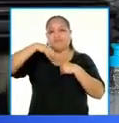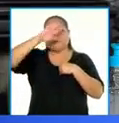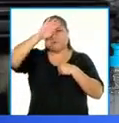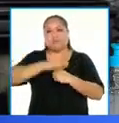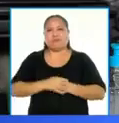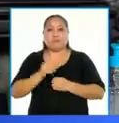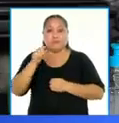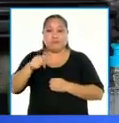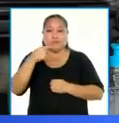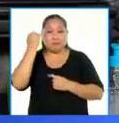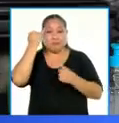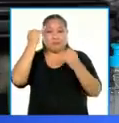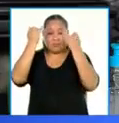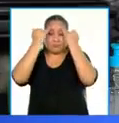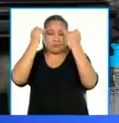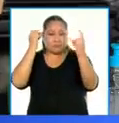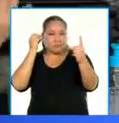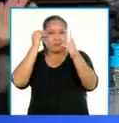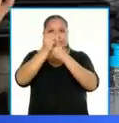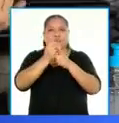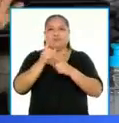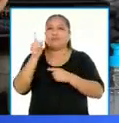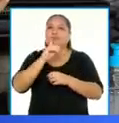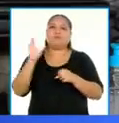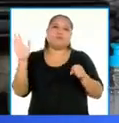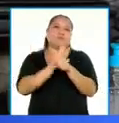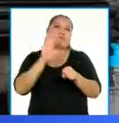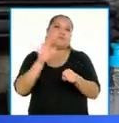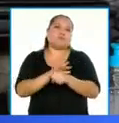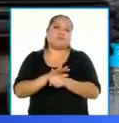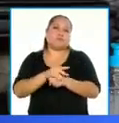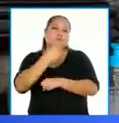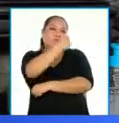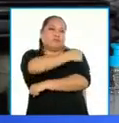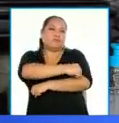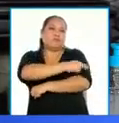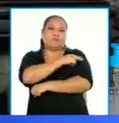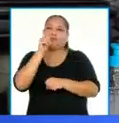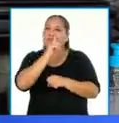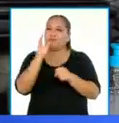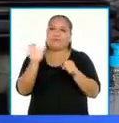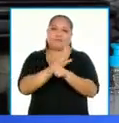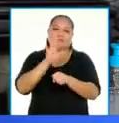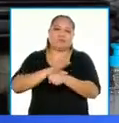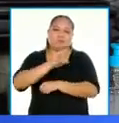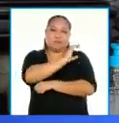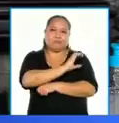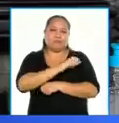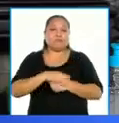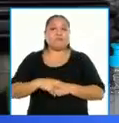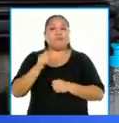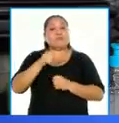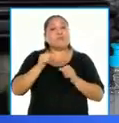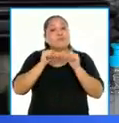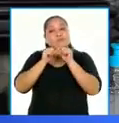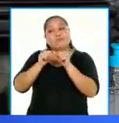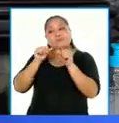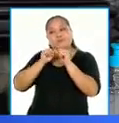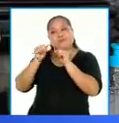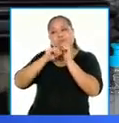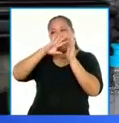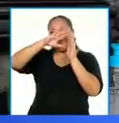el efecto en no saturar el sistema de salud e ir manteniendo estos indicadores